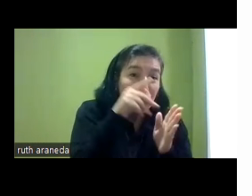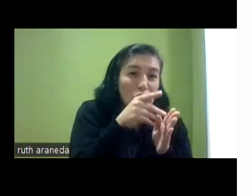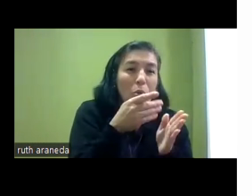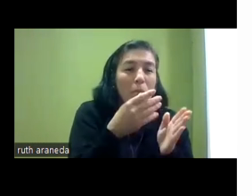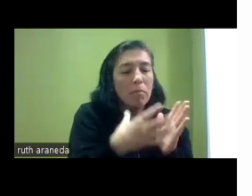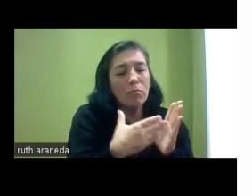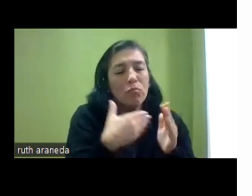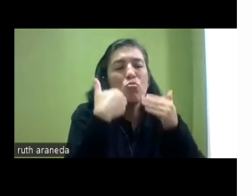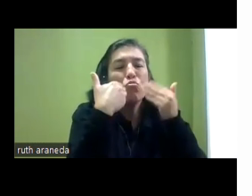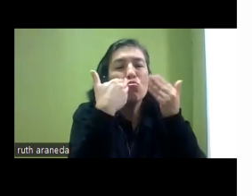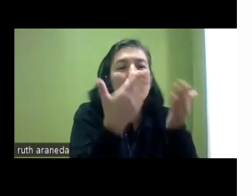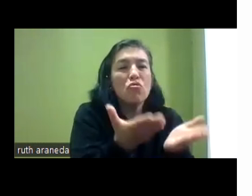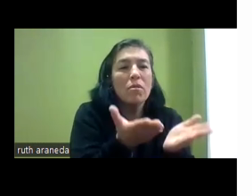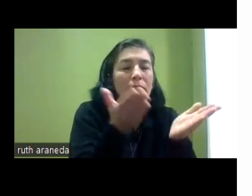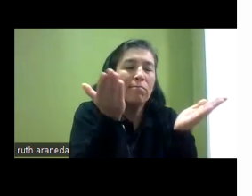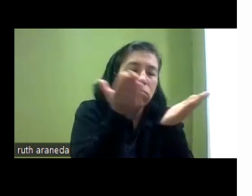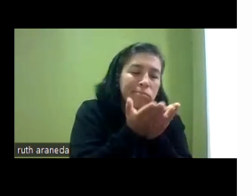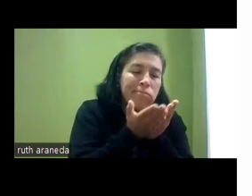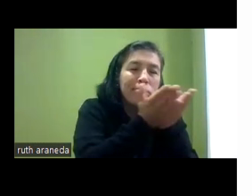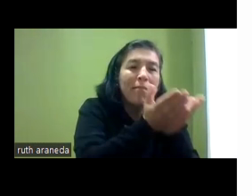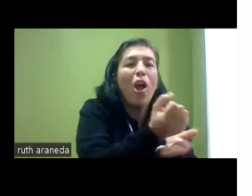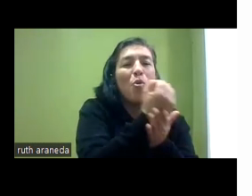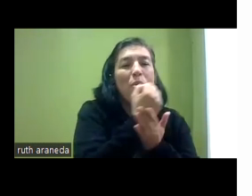les facilitaban tanto la vida.